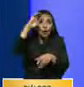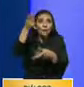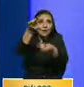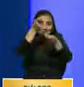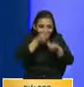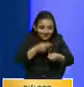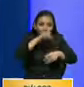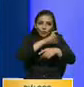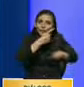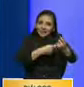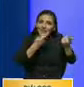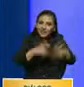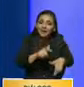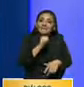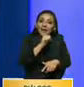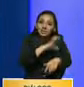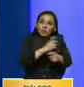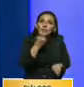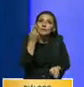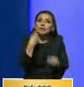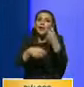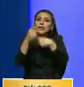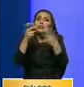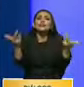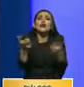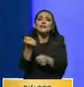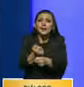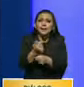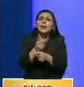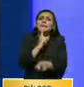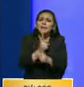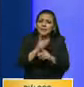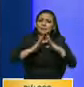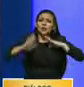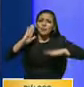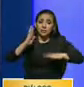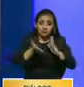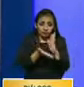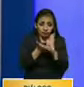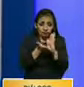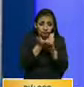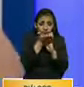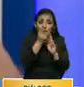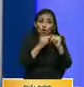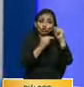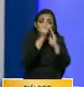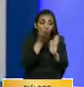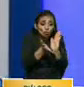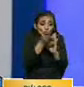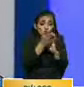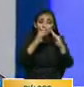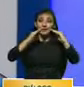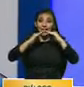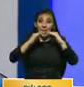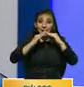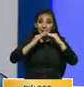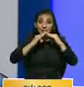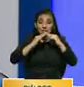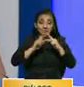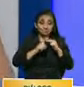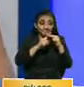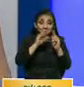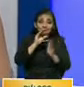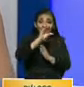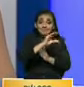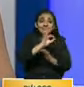para decir puntualmente dónde se crea empleo, es cierto, en la construcción, por ejemplo, con las viviendas sin entrada a 20 años